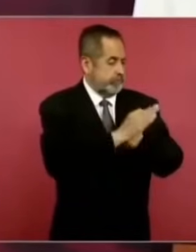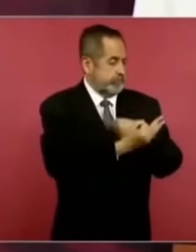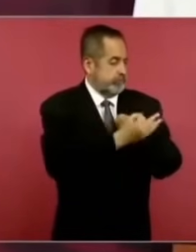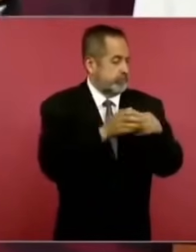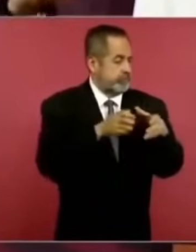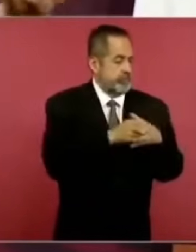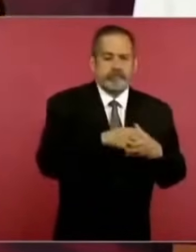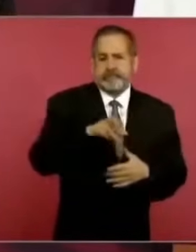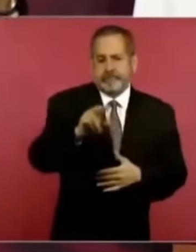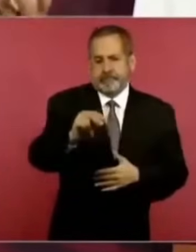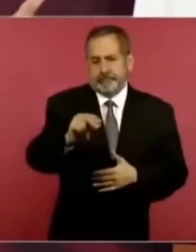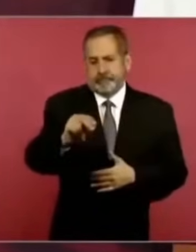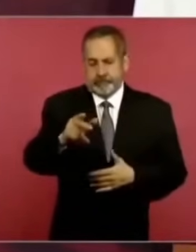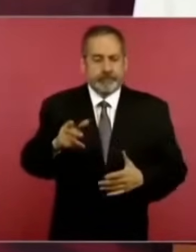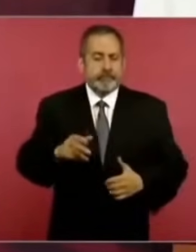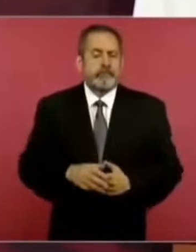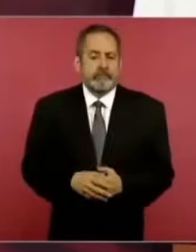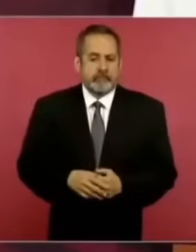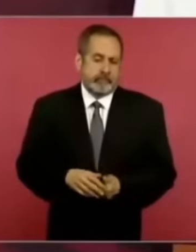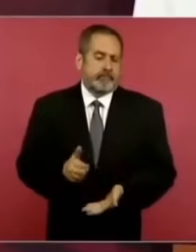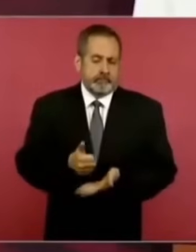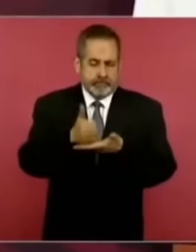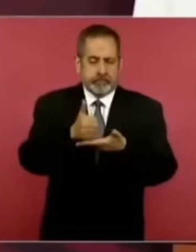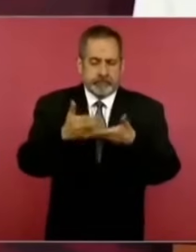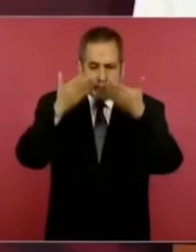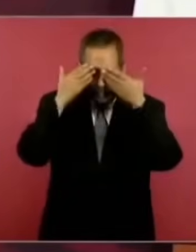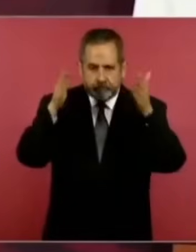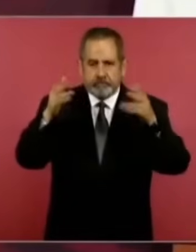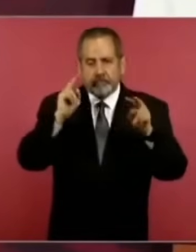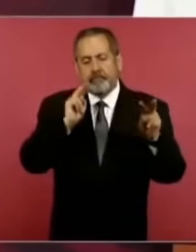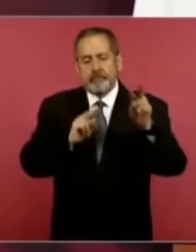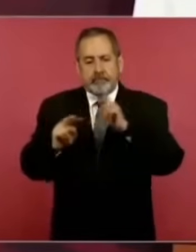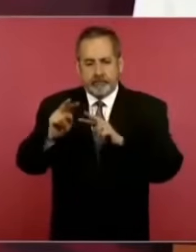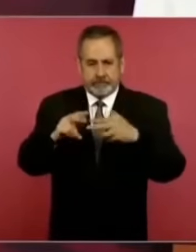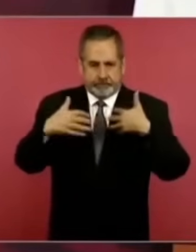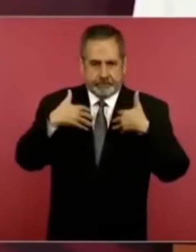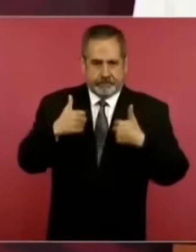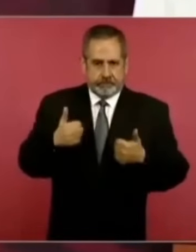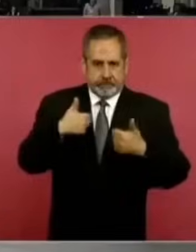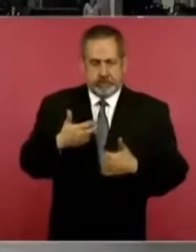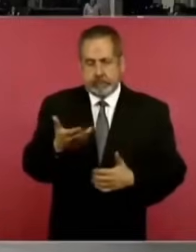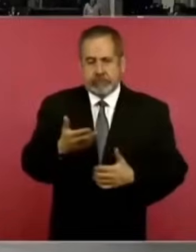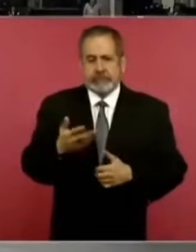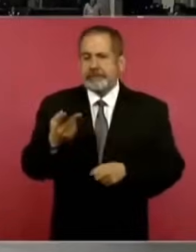Todo esto ayuda, pues, para ir entendiendo lo que está sucediendo.